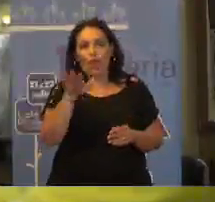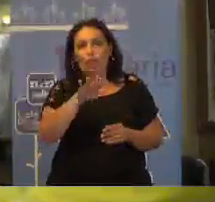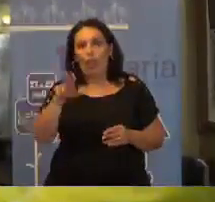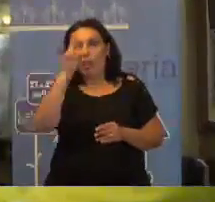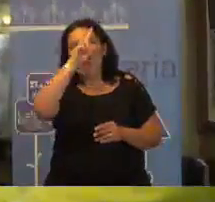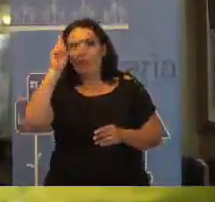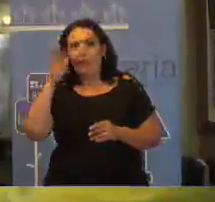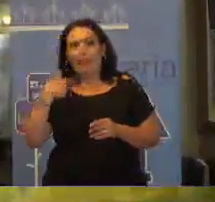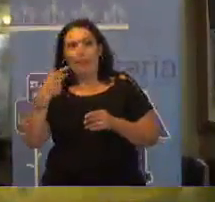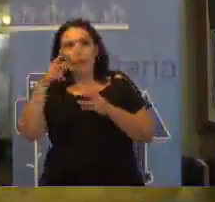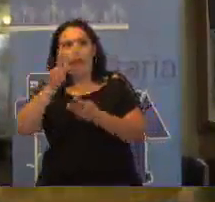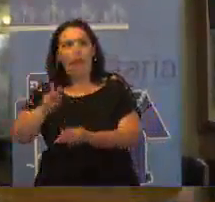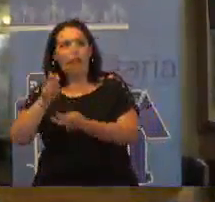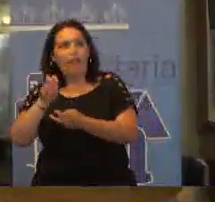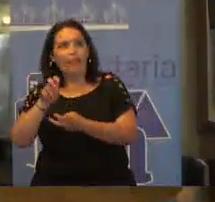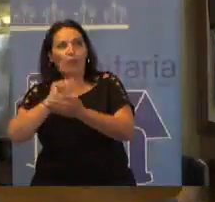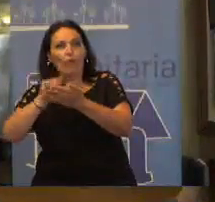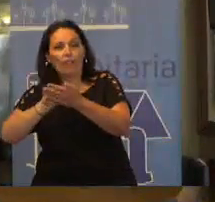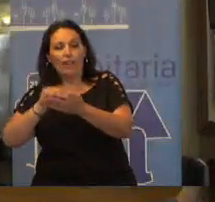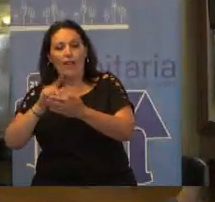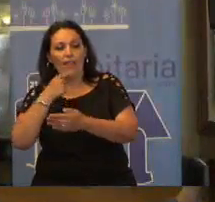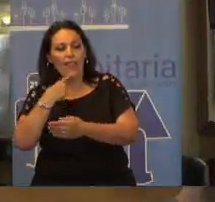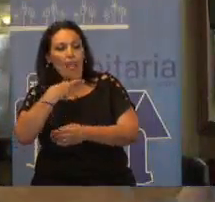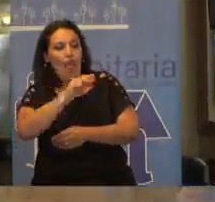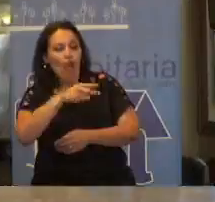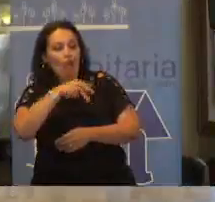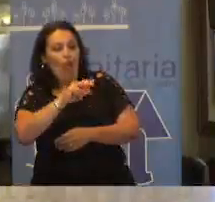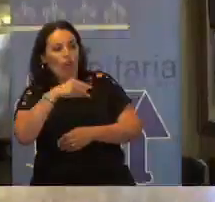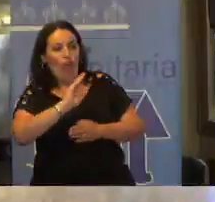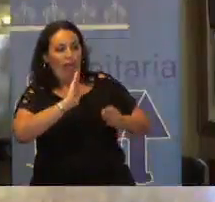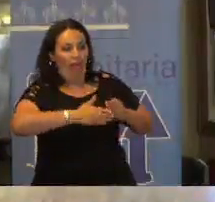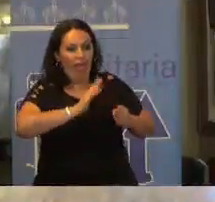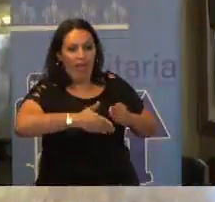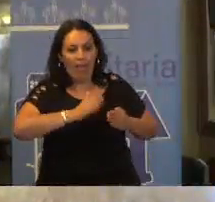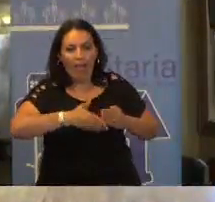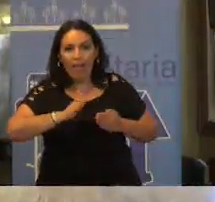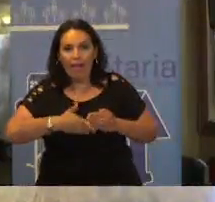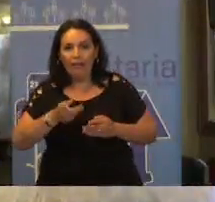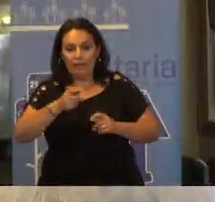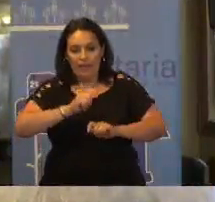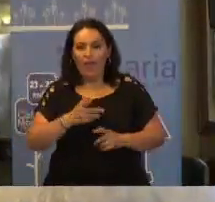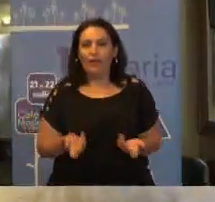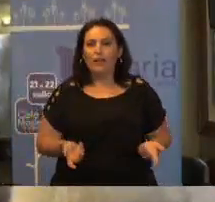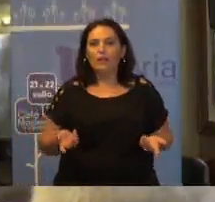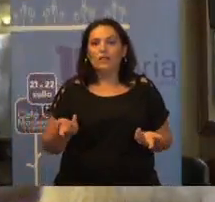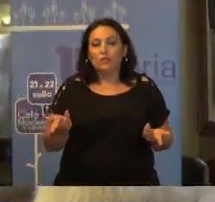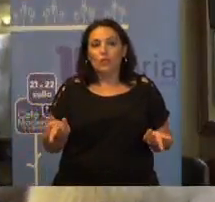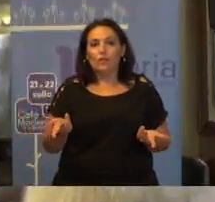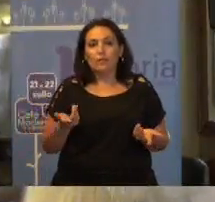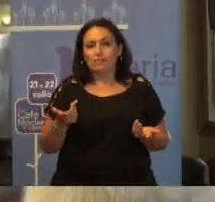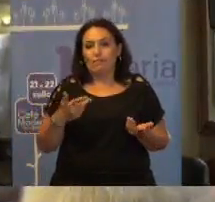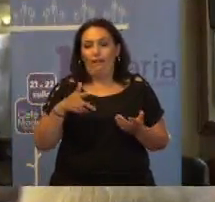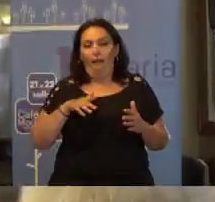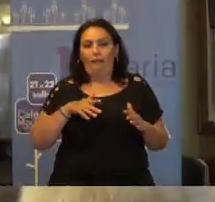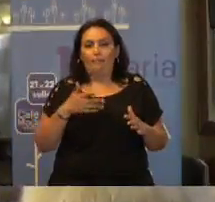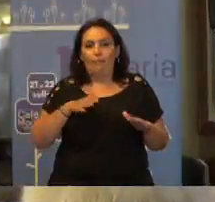trabas e revolvendo papeles e tal, non? A xente que coñecedes seguramente deso e tal, e outro papel e tal, e o tema é que non o va a mover, non?